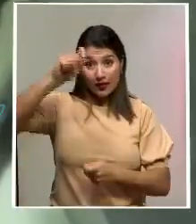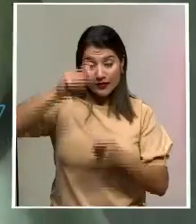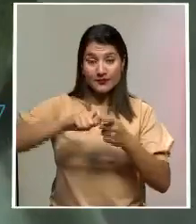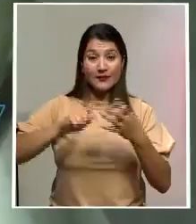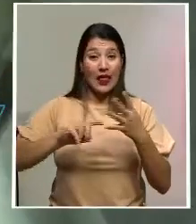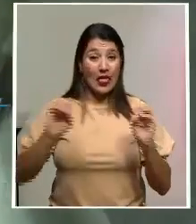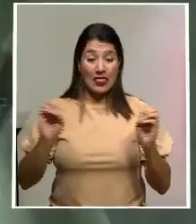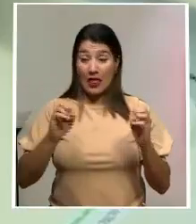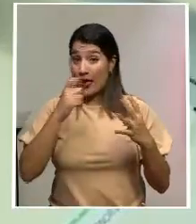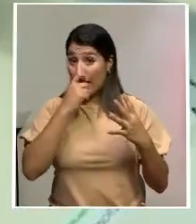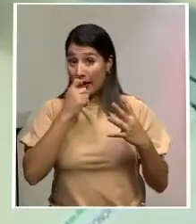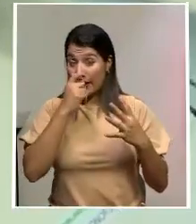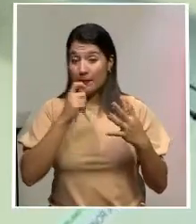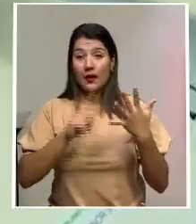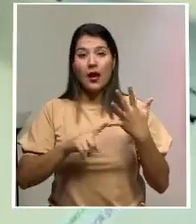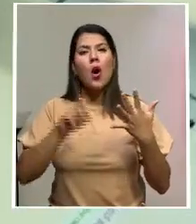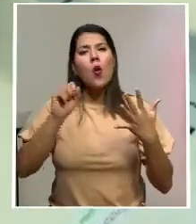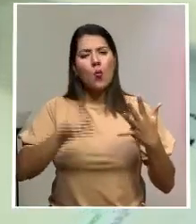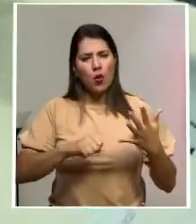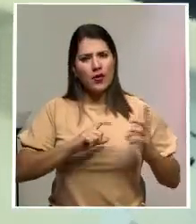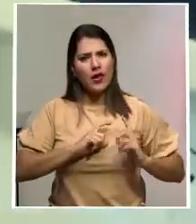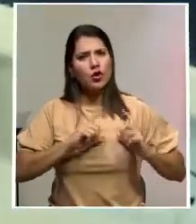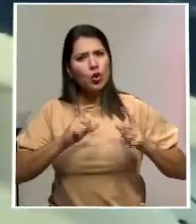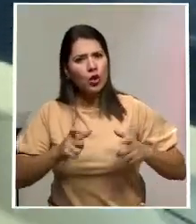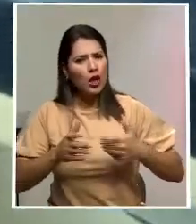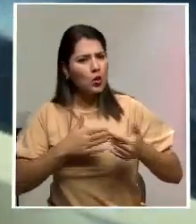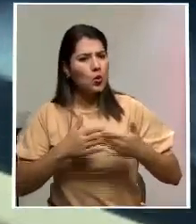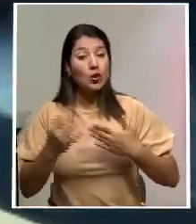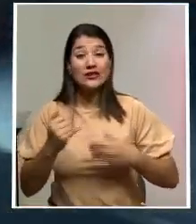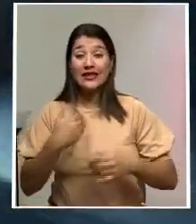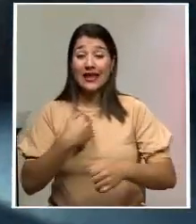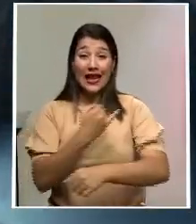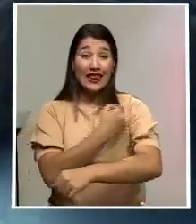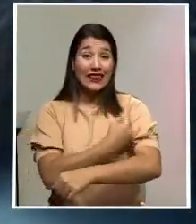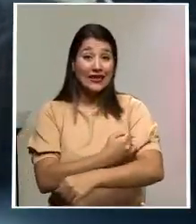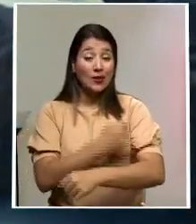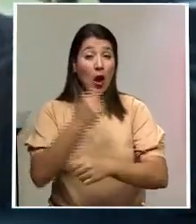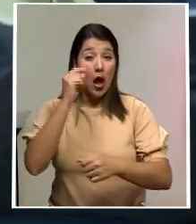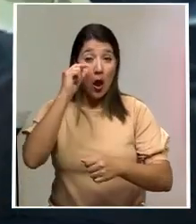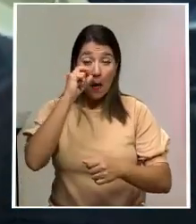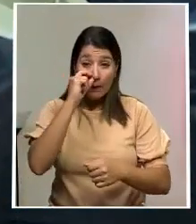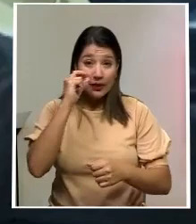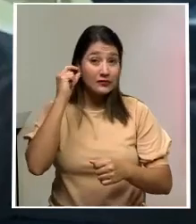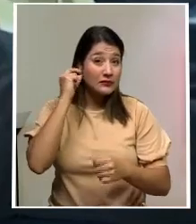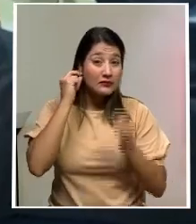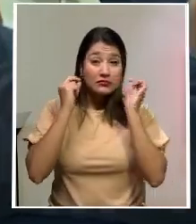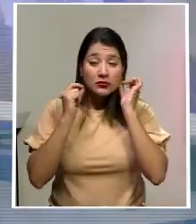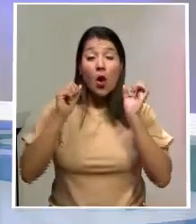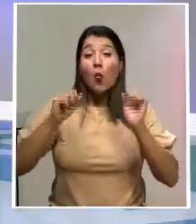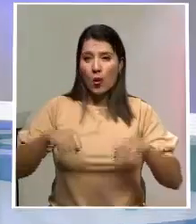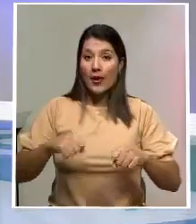gripe, y aclaran que sí pueden donar quienes tengan piercings o tatuajes con más de un año de haberlo realizado.